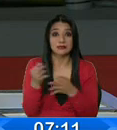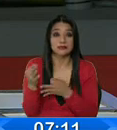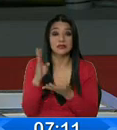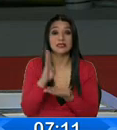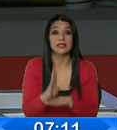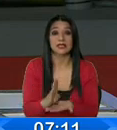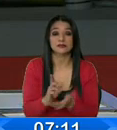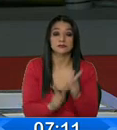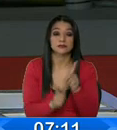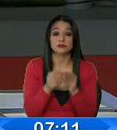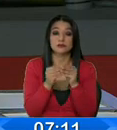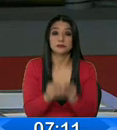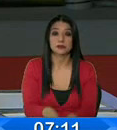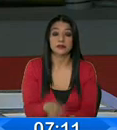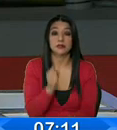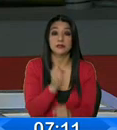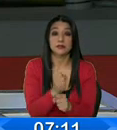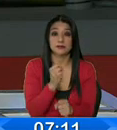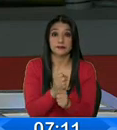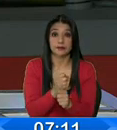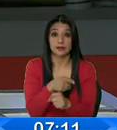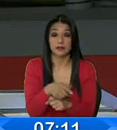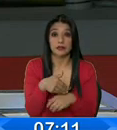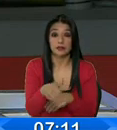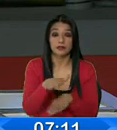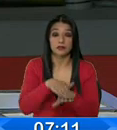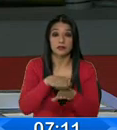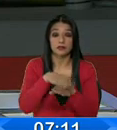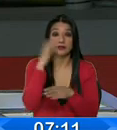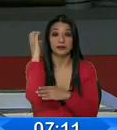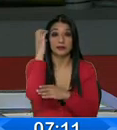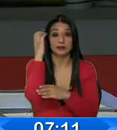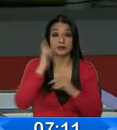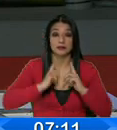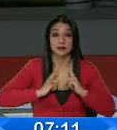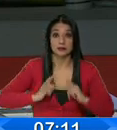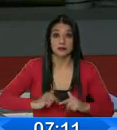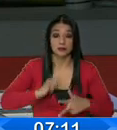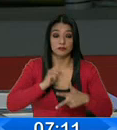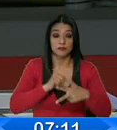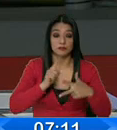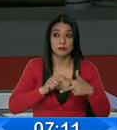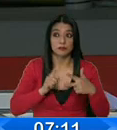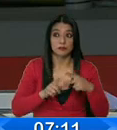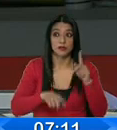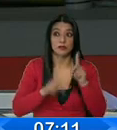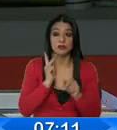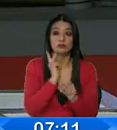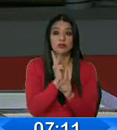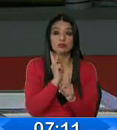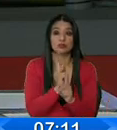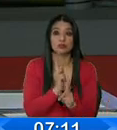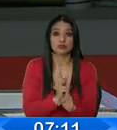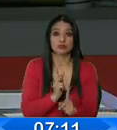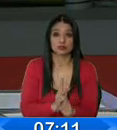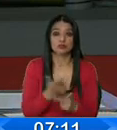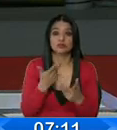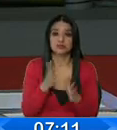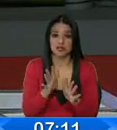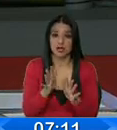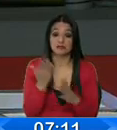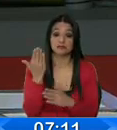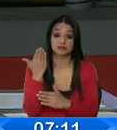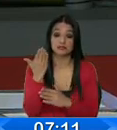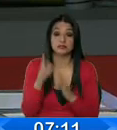para personas que perdieron su trabajo durante la emergencia sanitaria, son algunos de los puntos que se encuentran en la